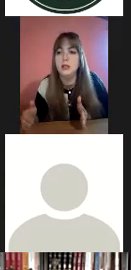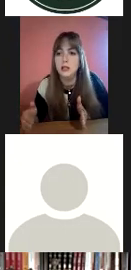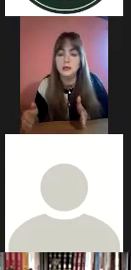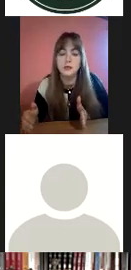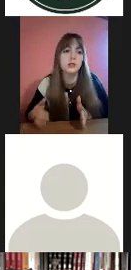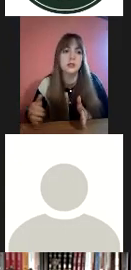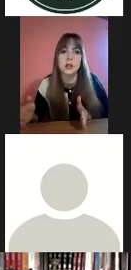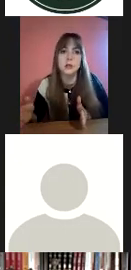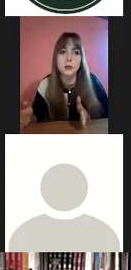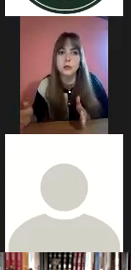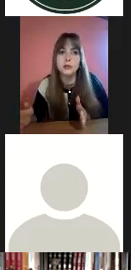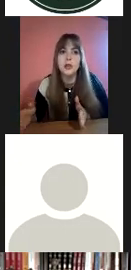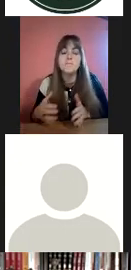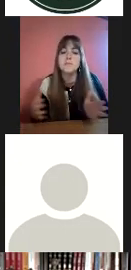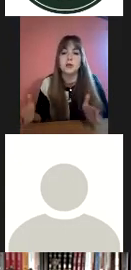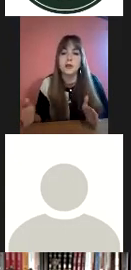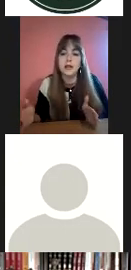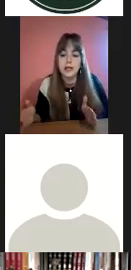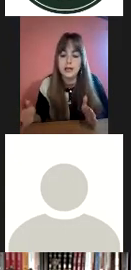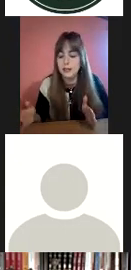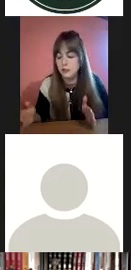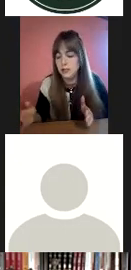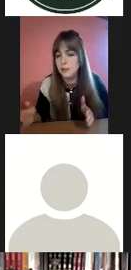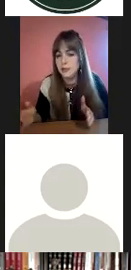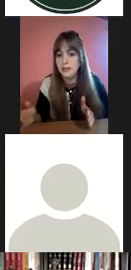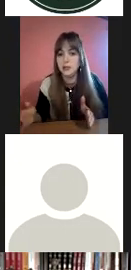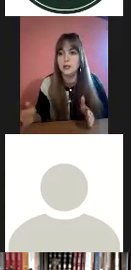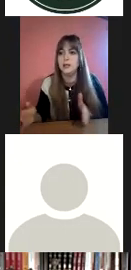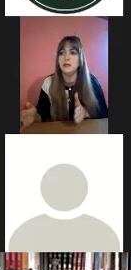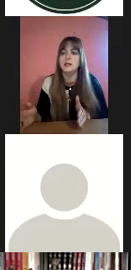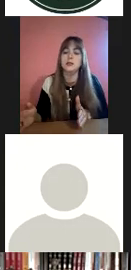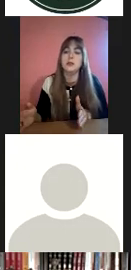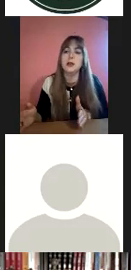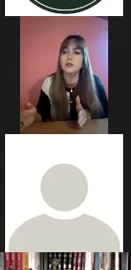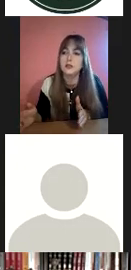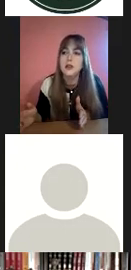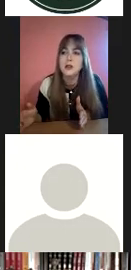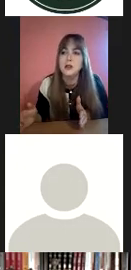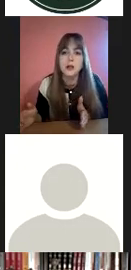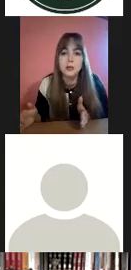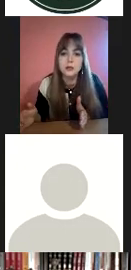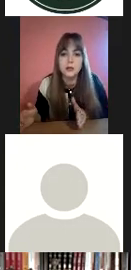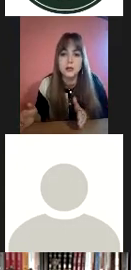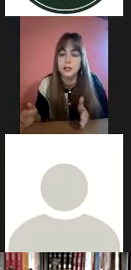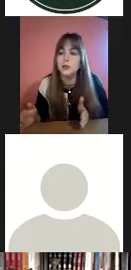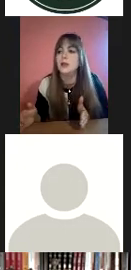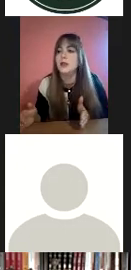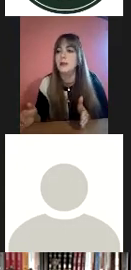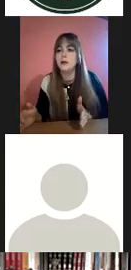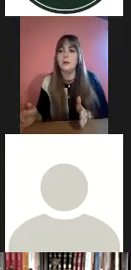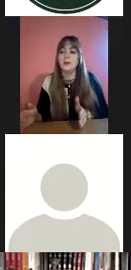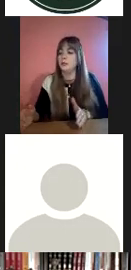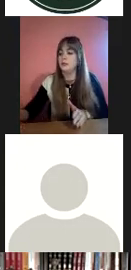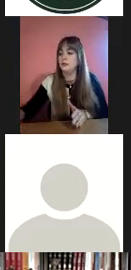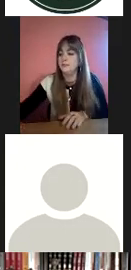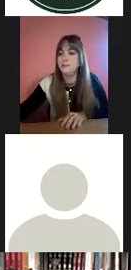tuvieron crías, cuando ya son adultos, cuando en realidad la castración es a partir de los 6 meses, tanto en perros como en gatos, tanto en hembras